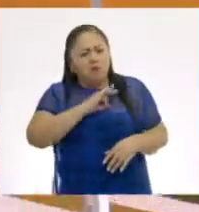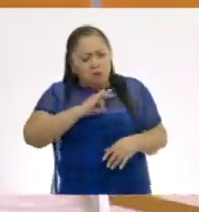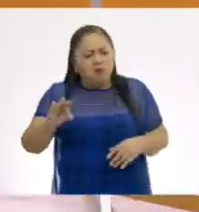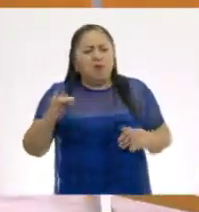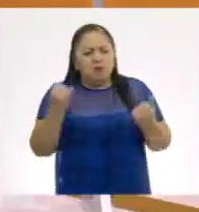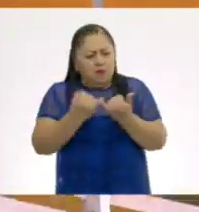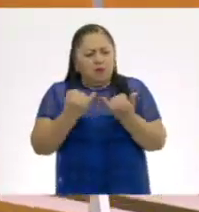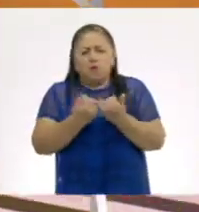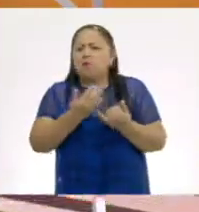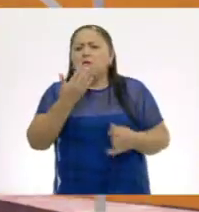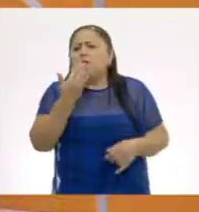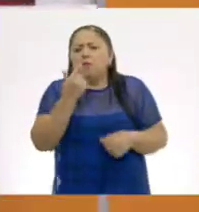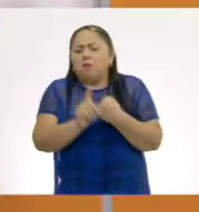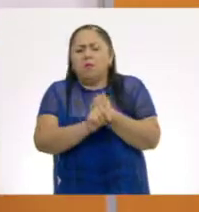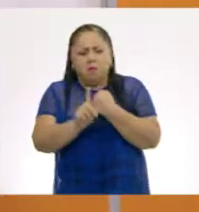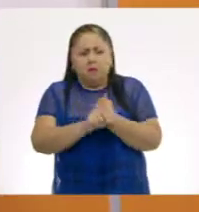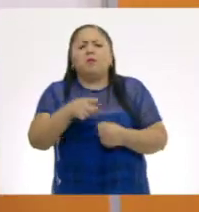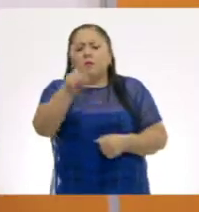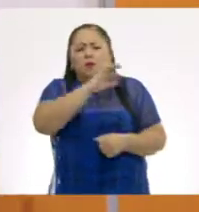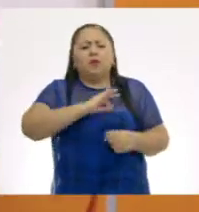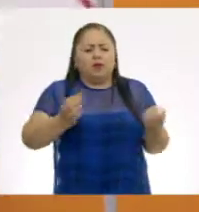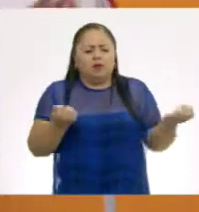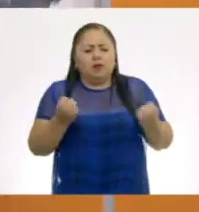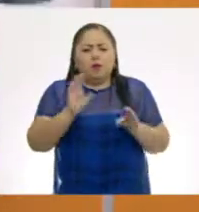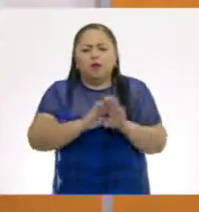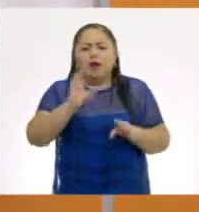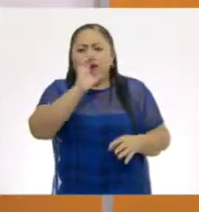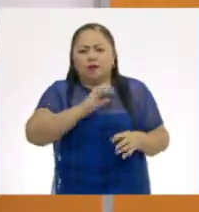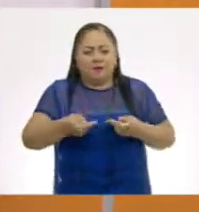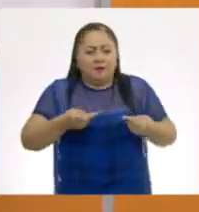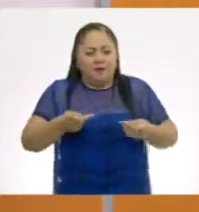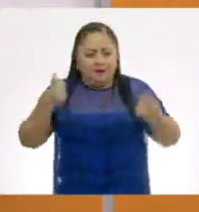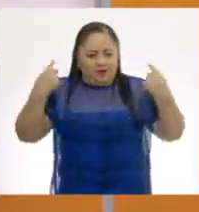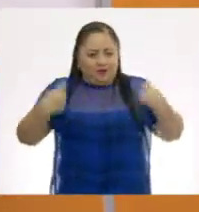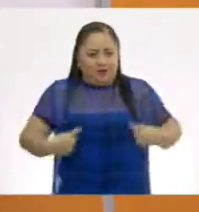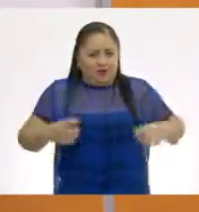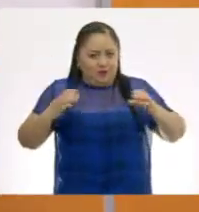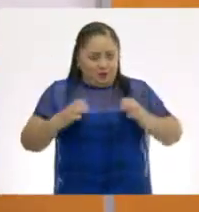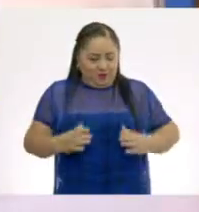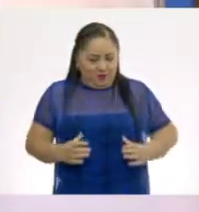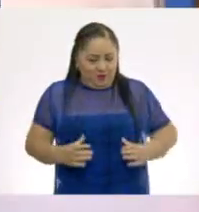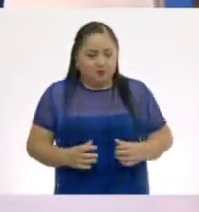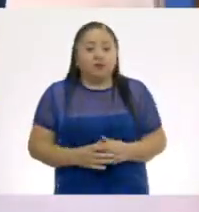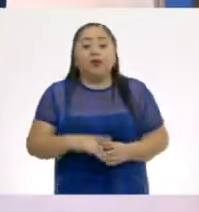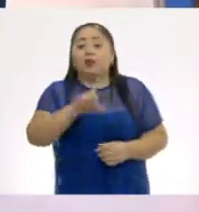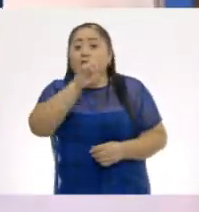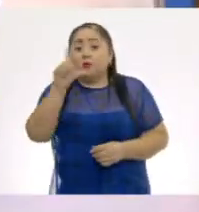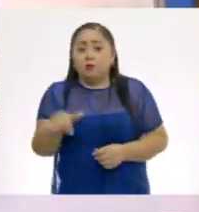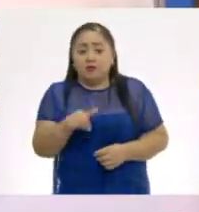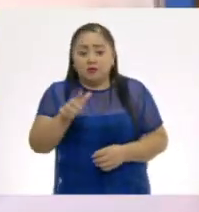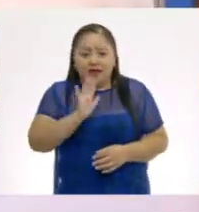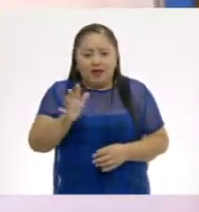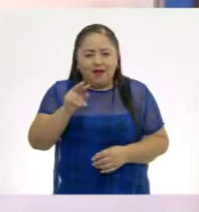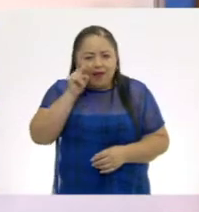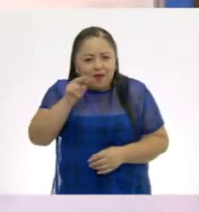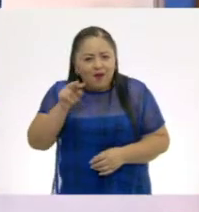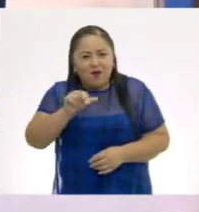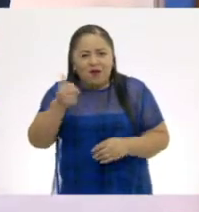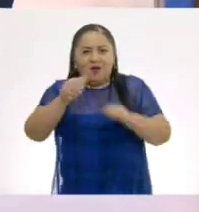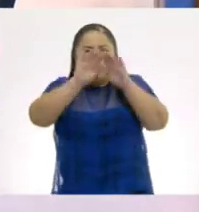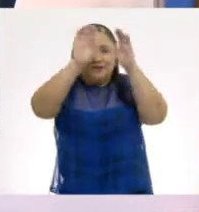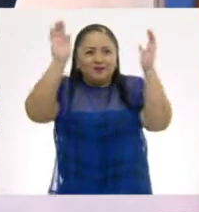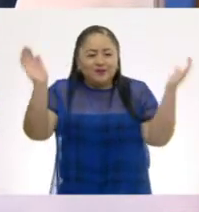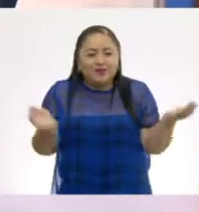Igual. No hay manera, pero simplemente teniendo cuidado de preparar nuestro cuerpo. ¿Sí? Y después de ahí experimentamos con las